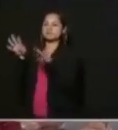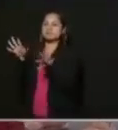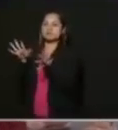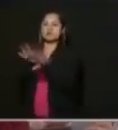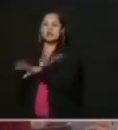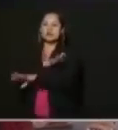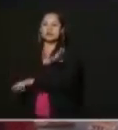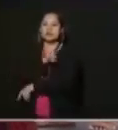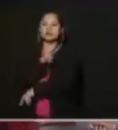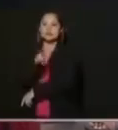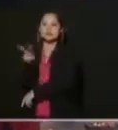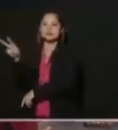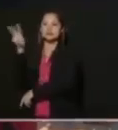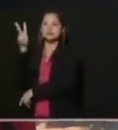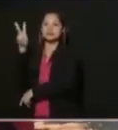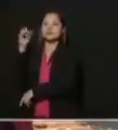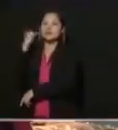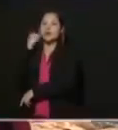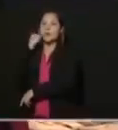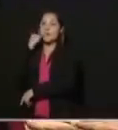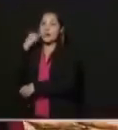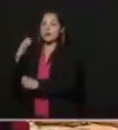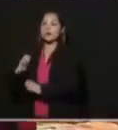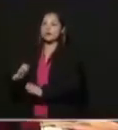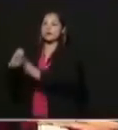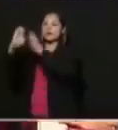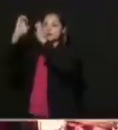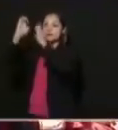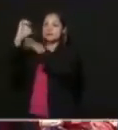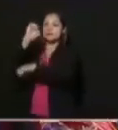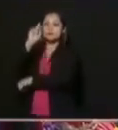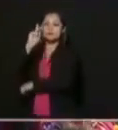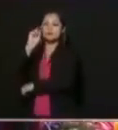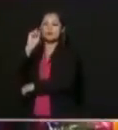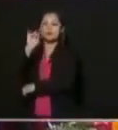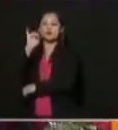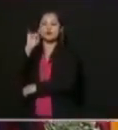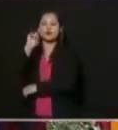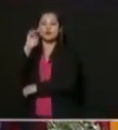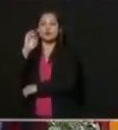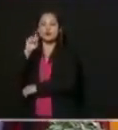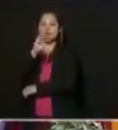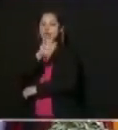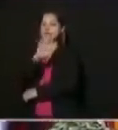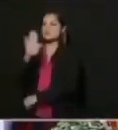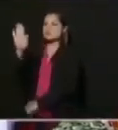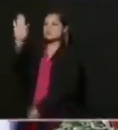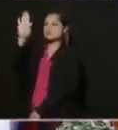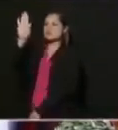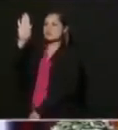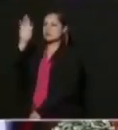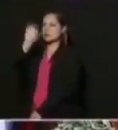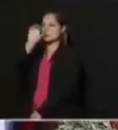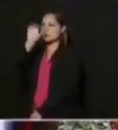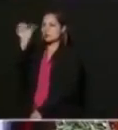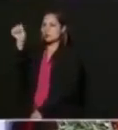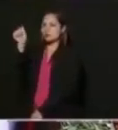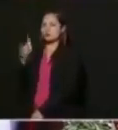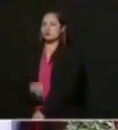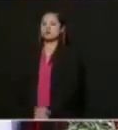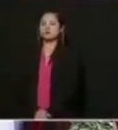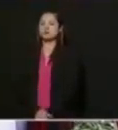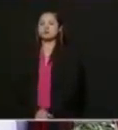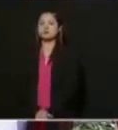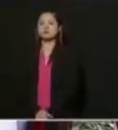Latino. Sí. Y levantas la mano hacia el poniente. Hacia el poniente, hacer el saludo al otro punto cardinal. Sí. Vientos